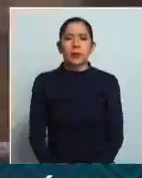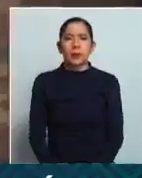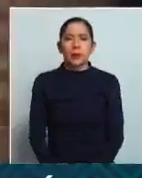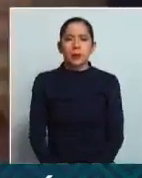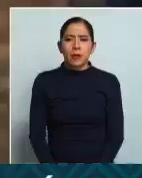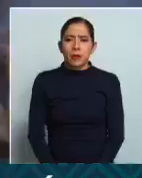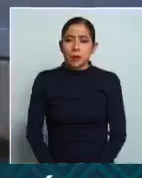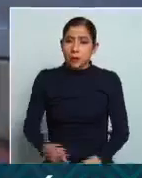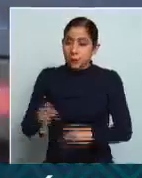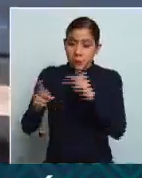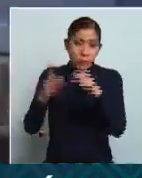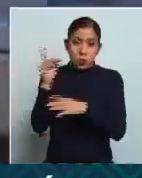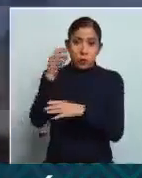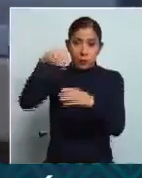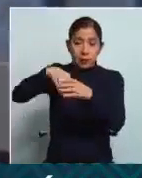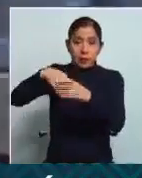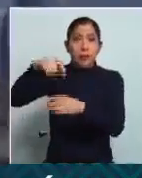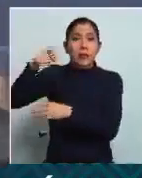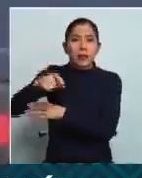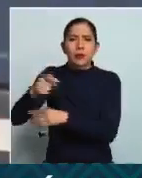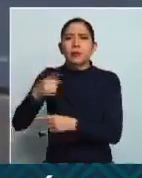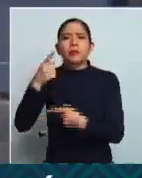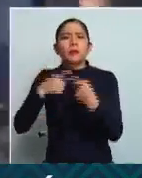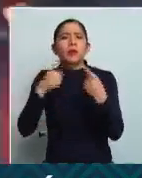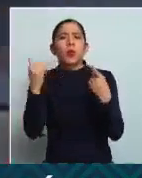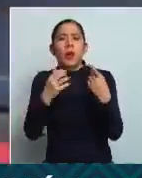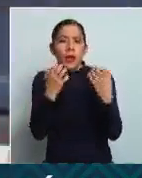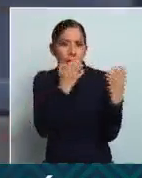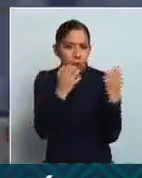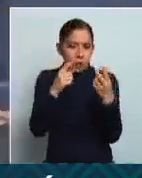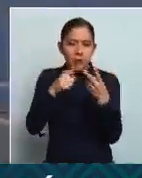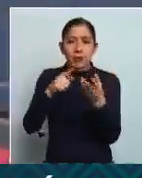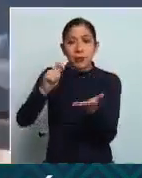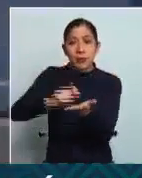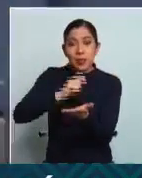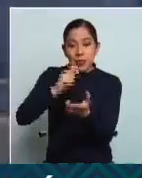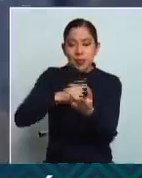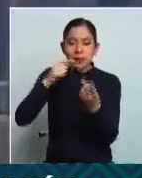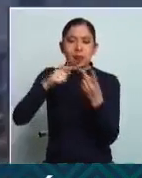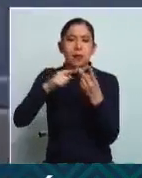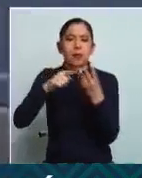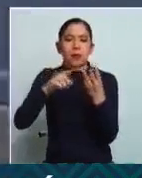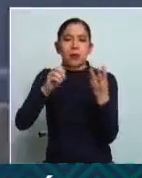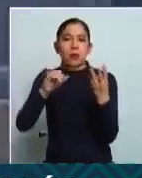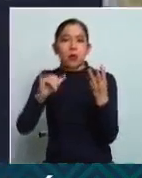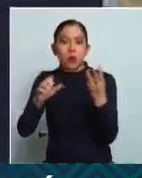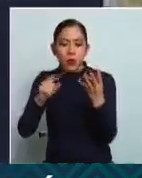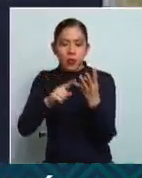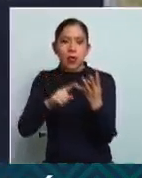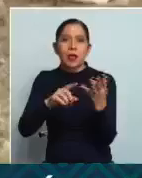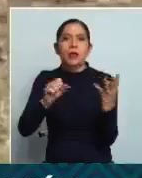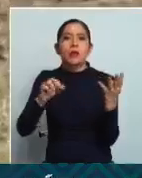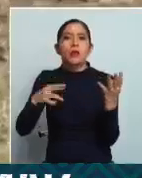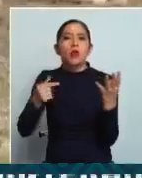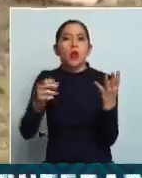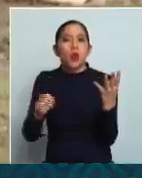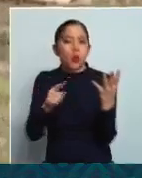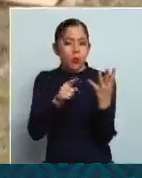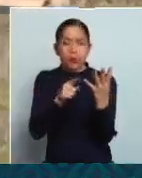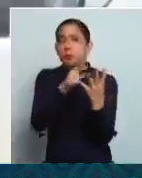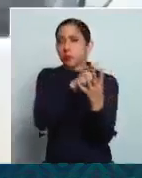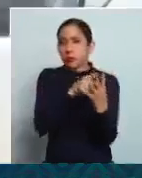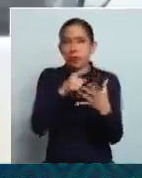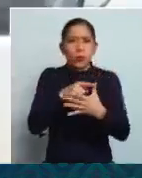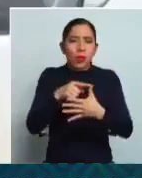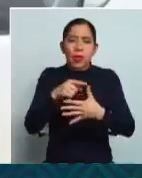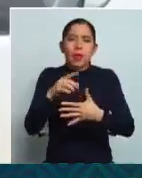el mercado interno. Y se refiere al maíz, al trigo, a la soya, al sorgo y también carne en